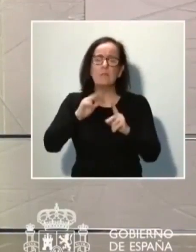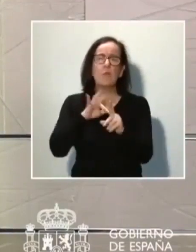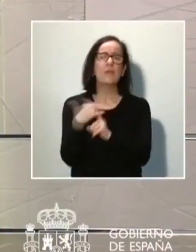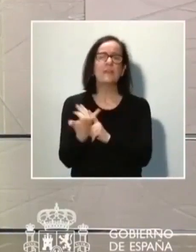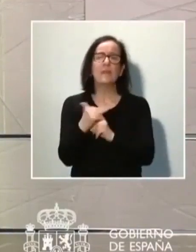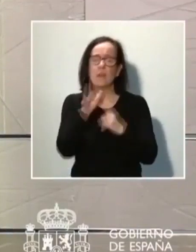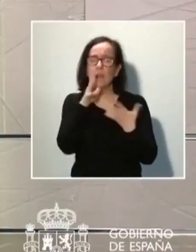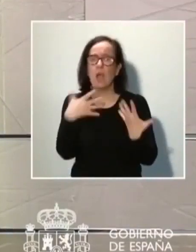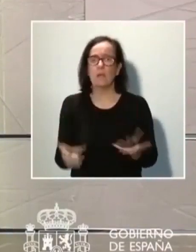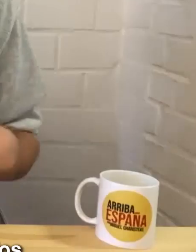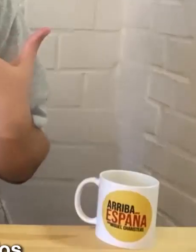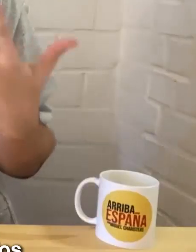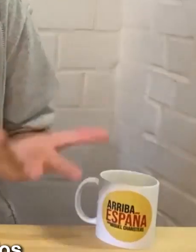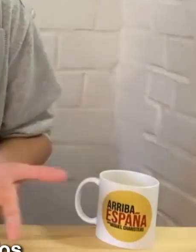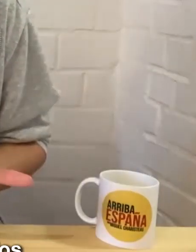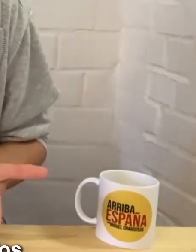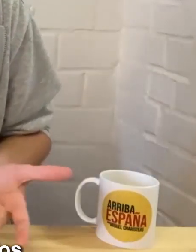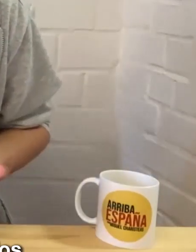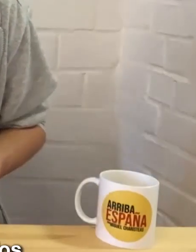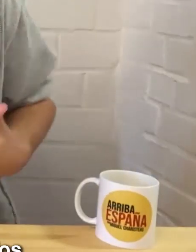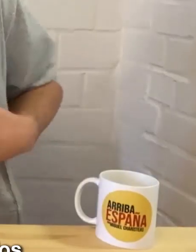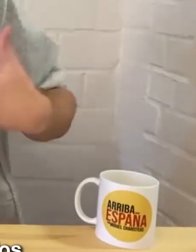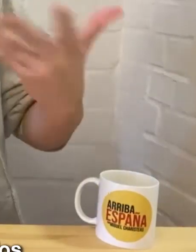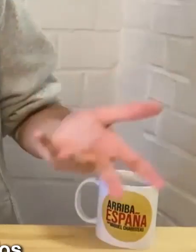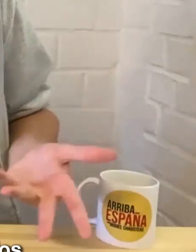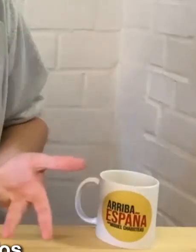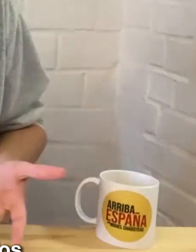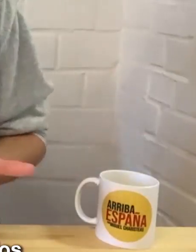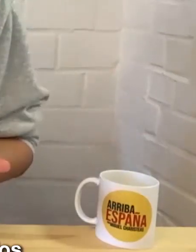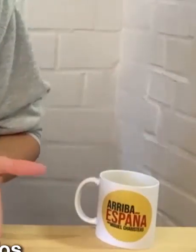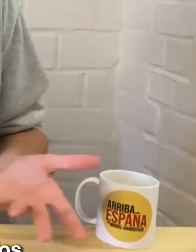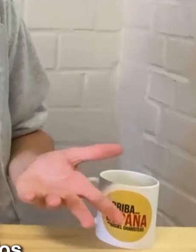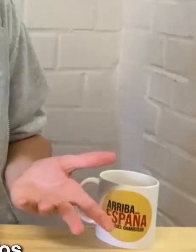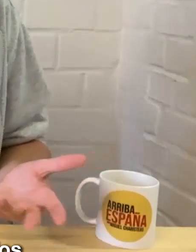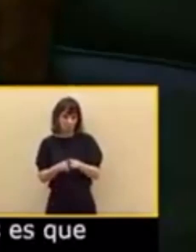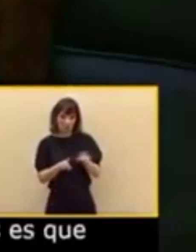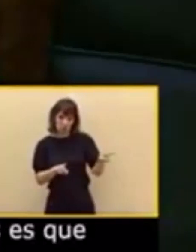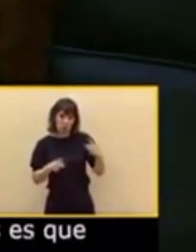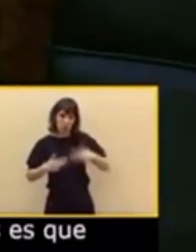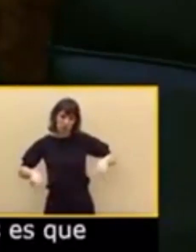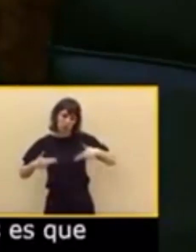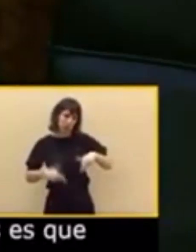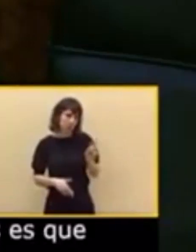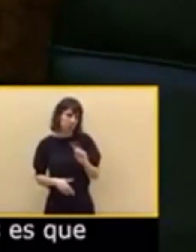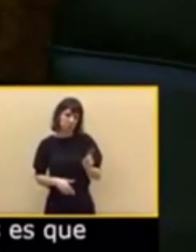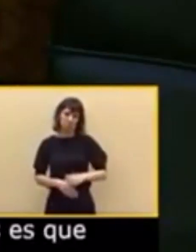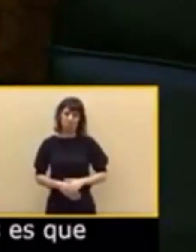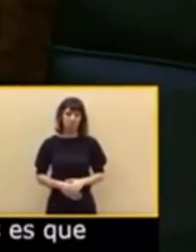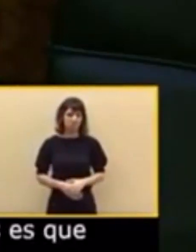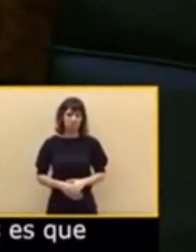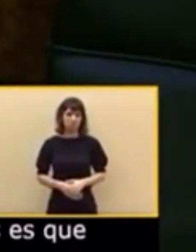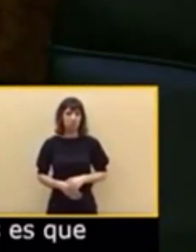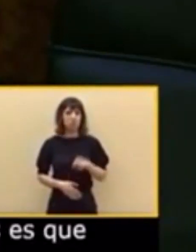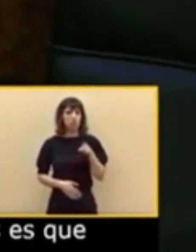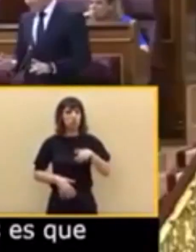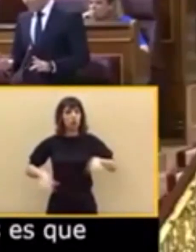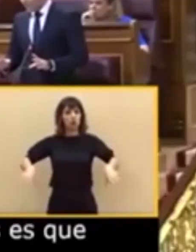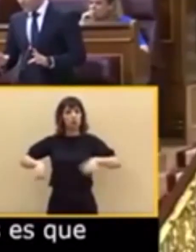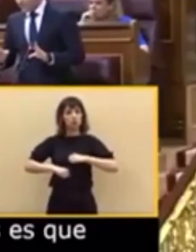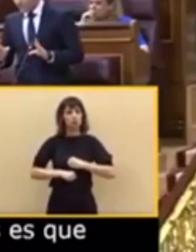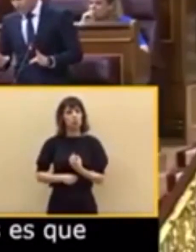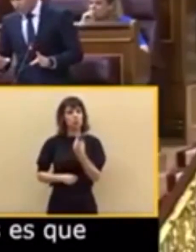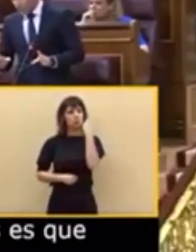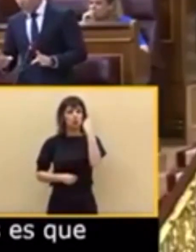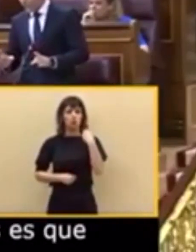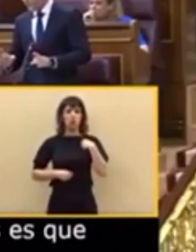está originando en los centros de mayores. Y el PP aprovechó para echarle los muertos encima a Pablo Iglesias. Usted asumió el mando único de las